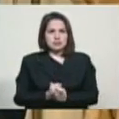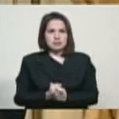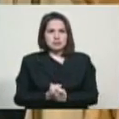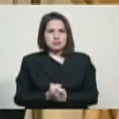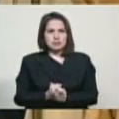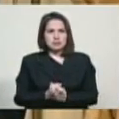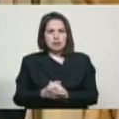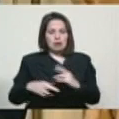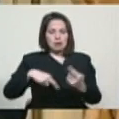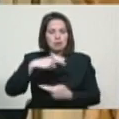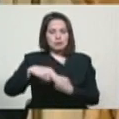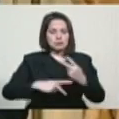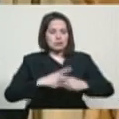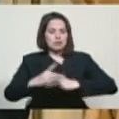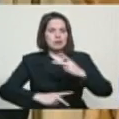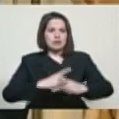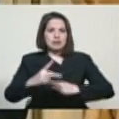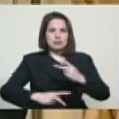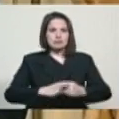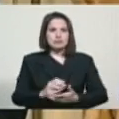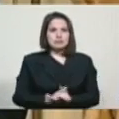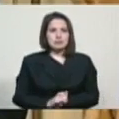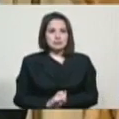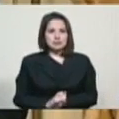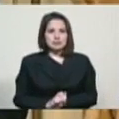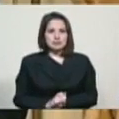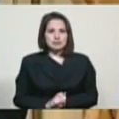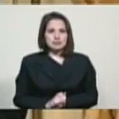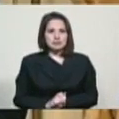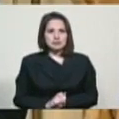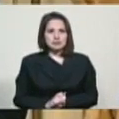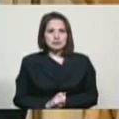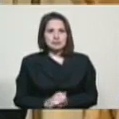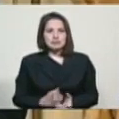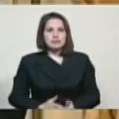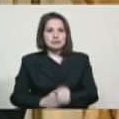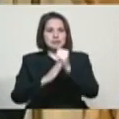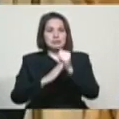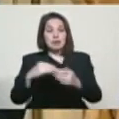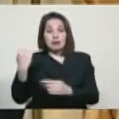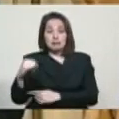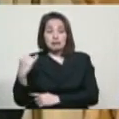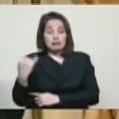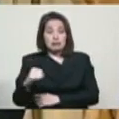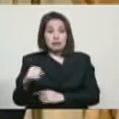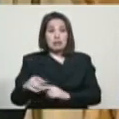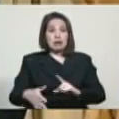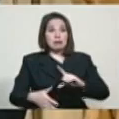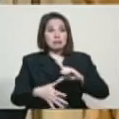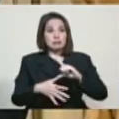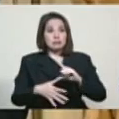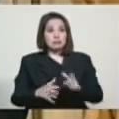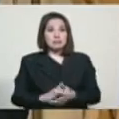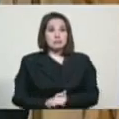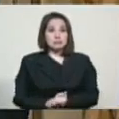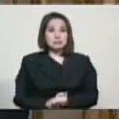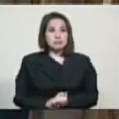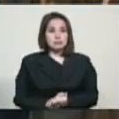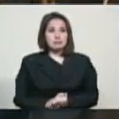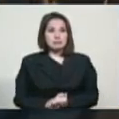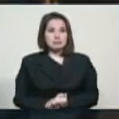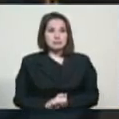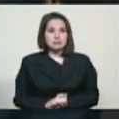revolucionarios, progresistas, nacionalistas, a los líderes de la izquierda latinoamericana caribeña, a